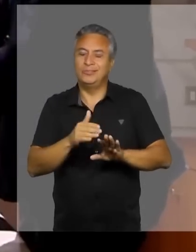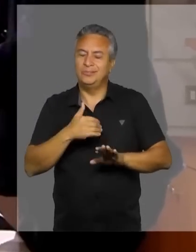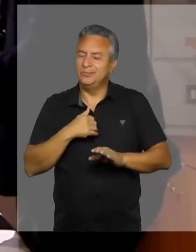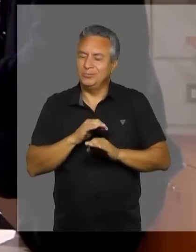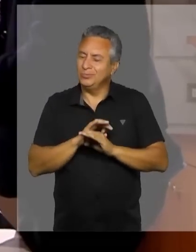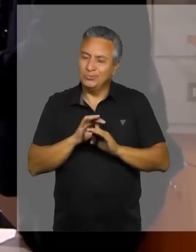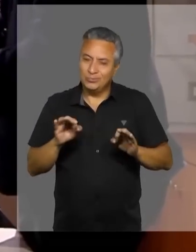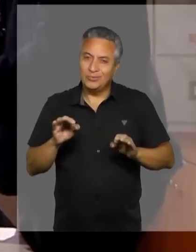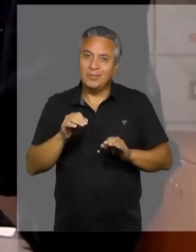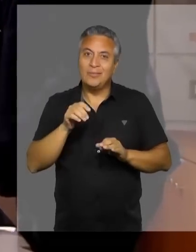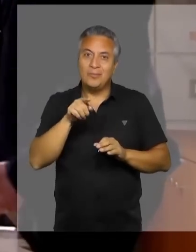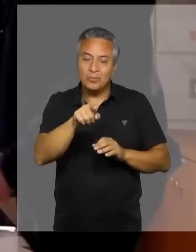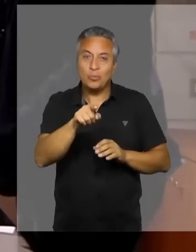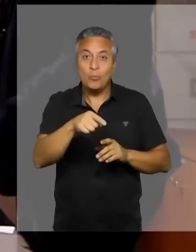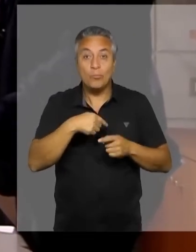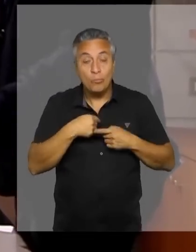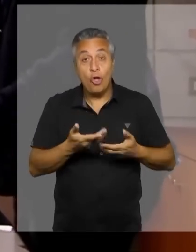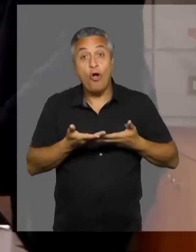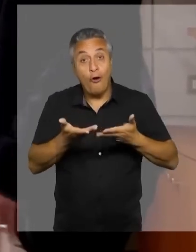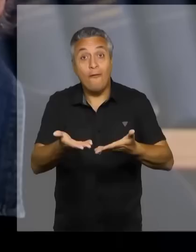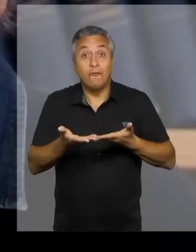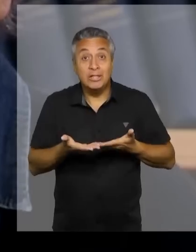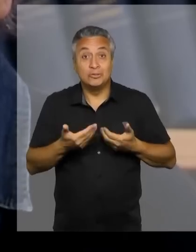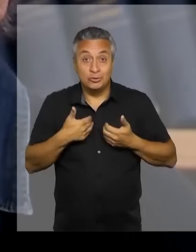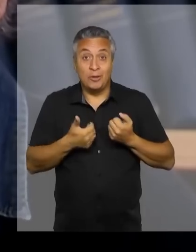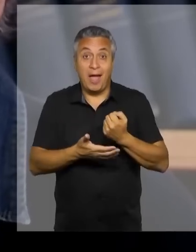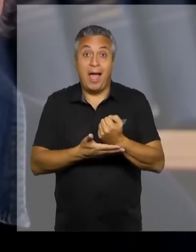Pero tú me estás ofreciendo ayuda, entonces...